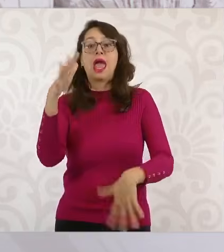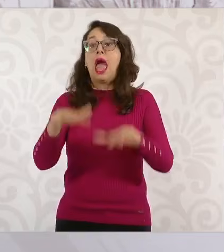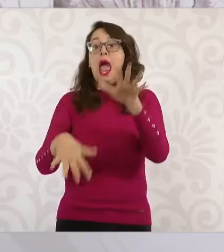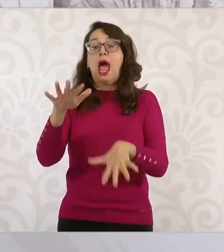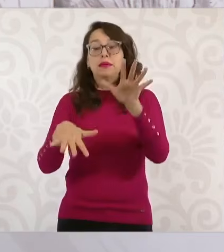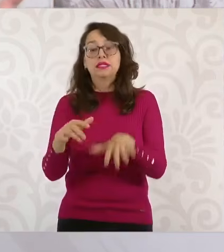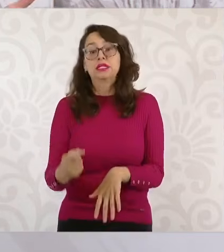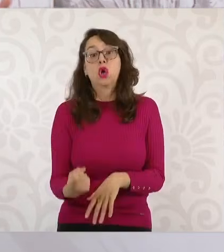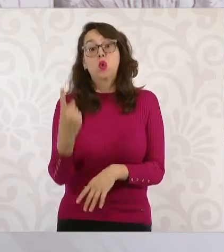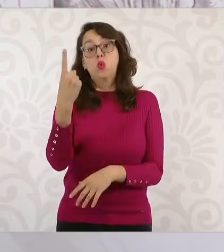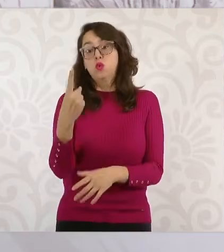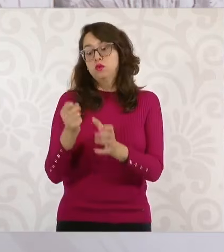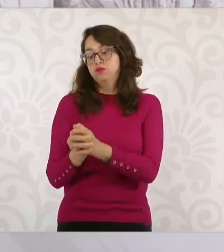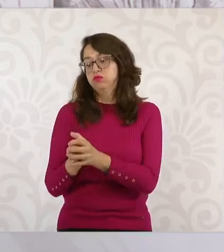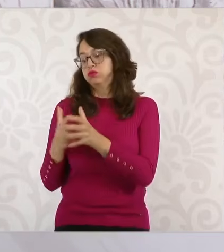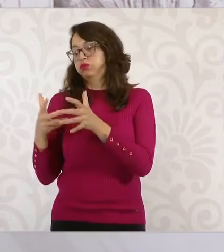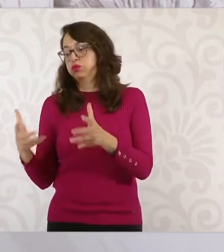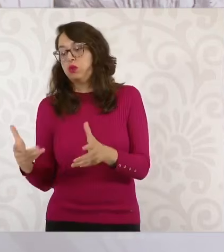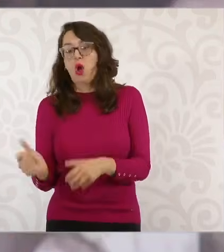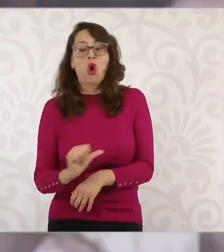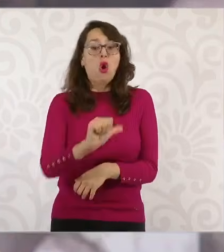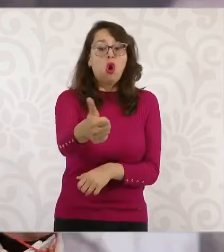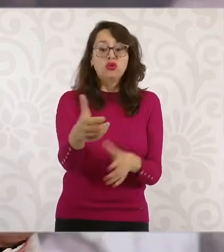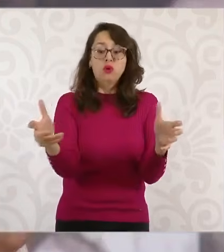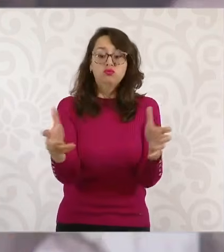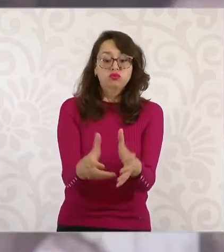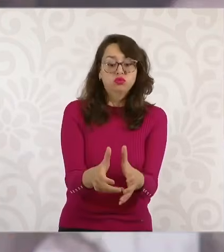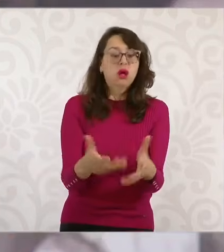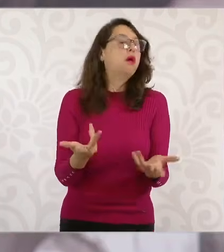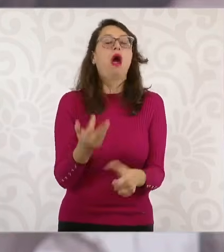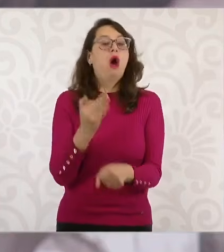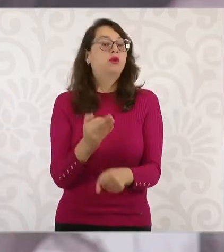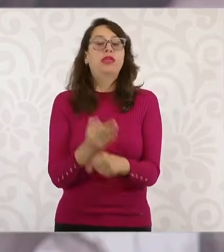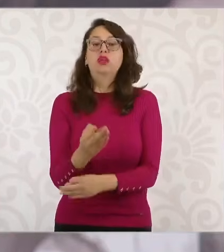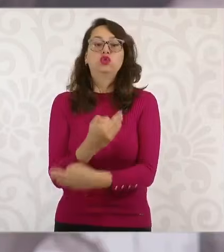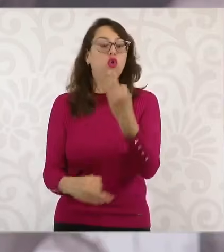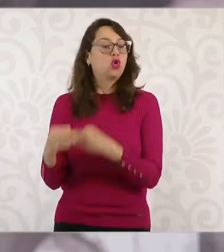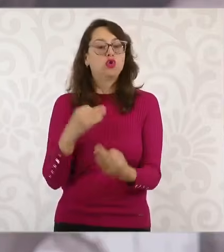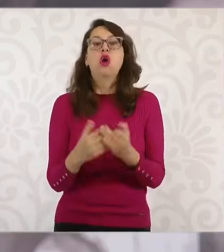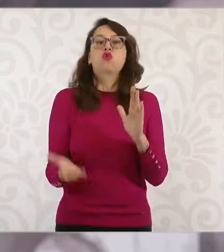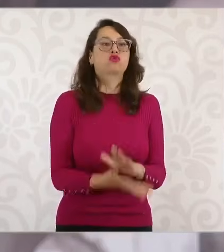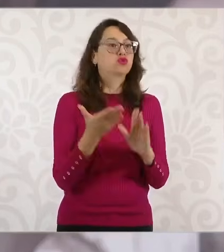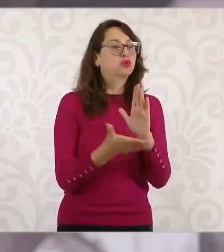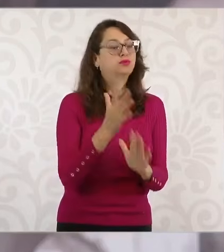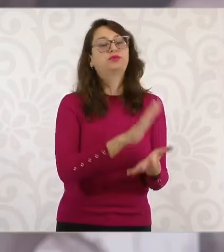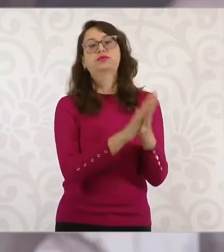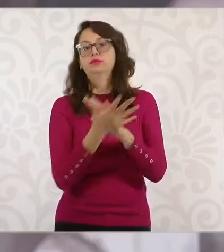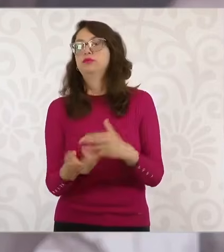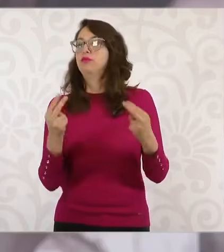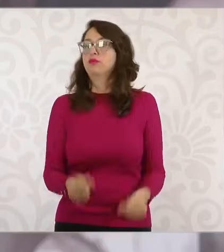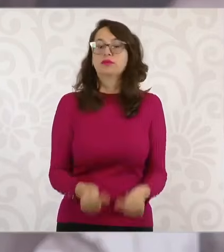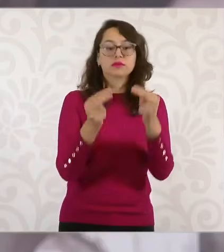contribuyendo menos a la creación de empleo. En este caso, todos los sectores tuvieron crecimiento: construcción, transformación,